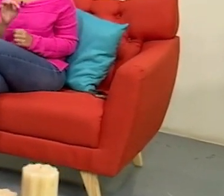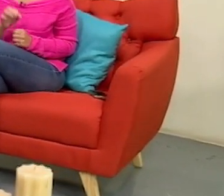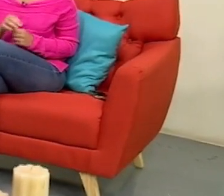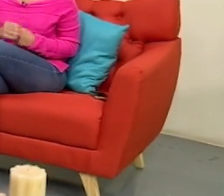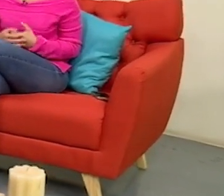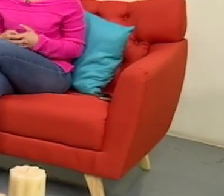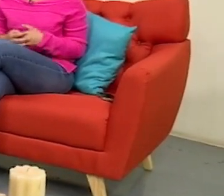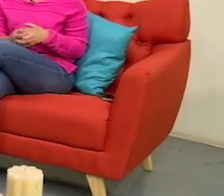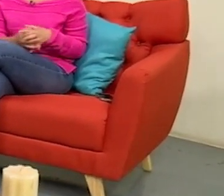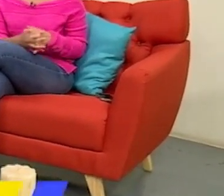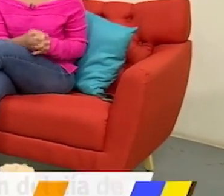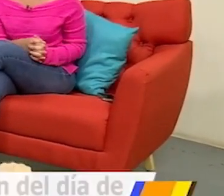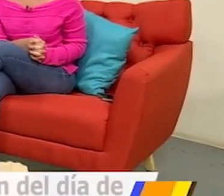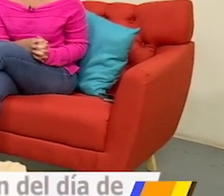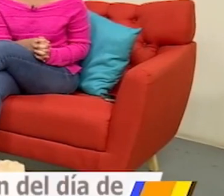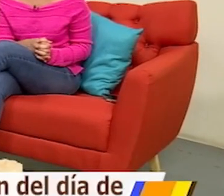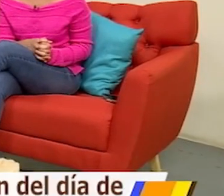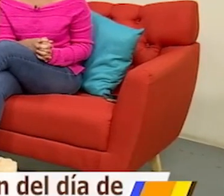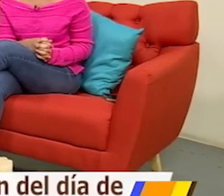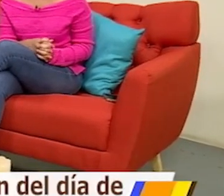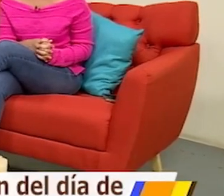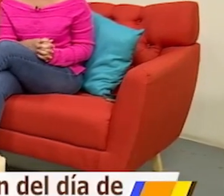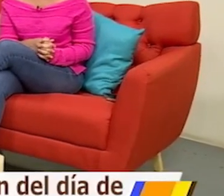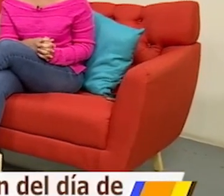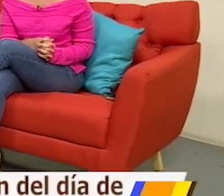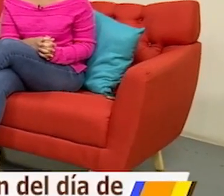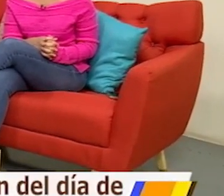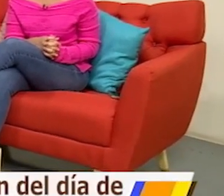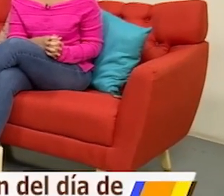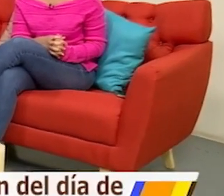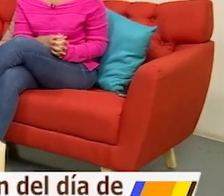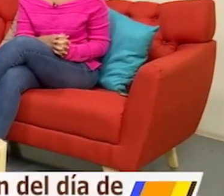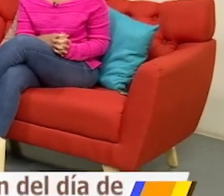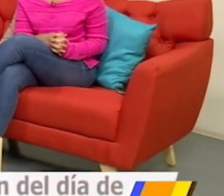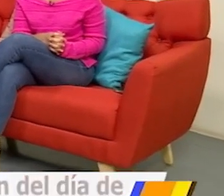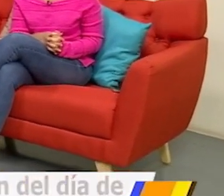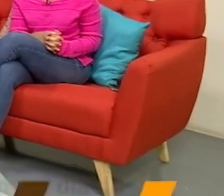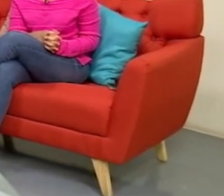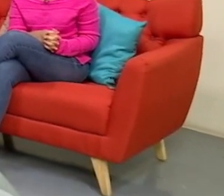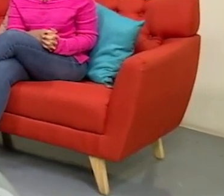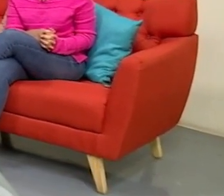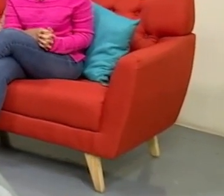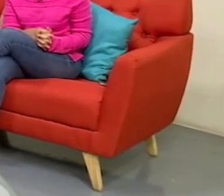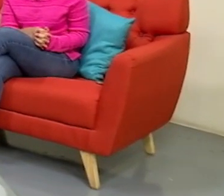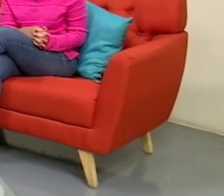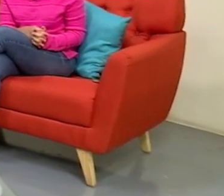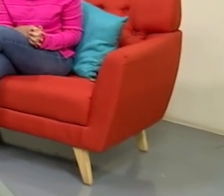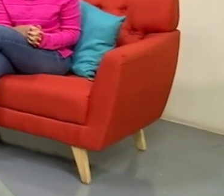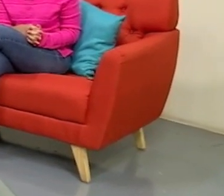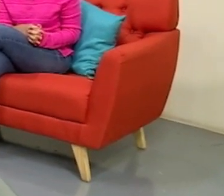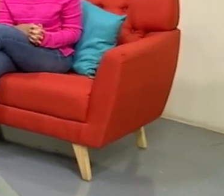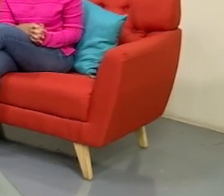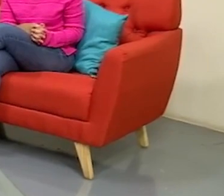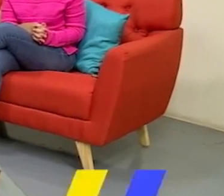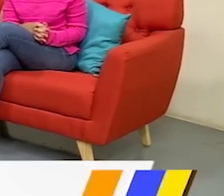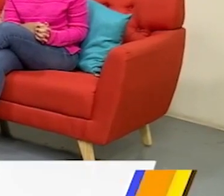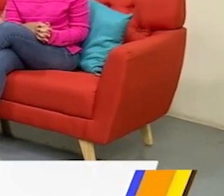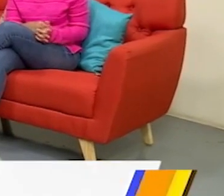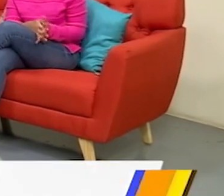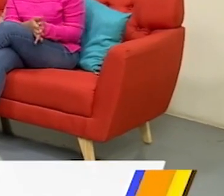Costa Rica es una vida. Costa Rica es mi